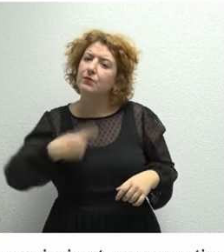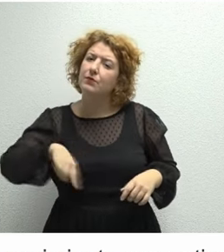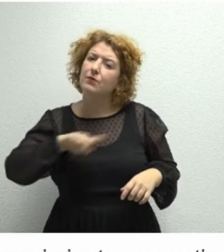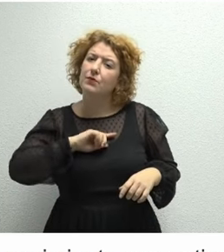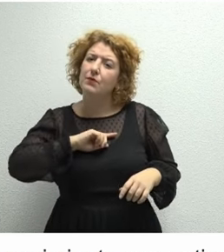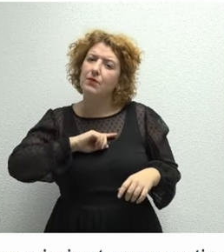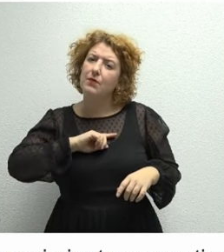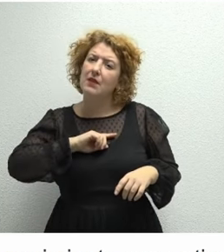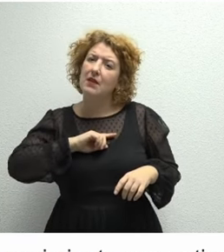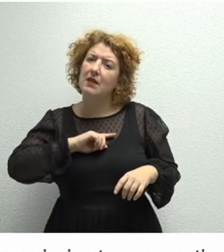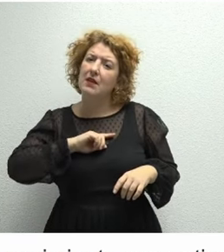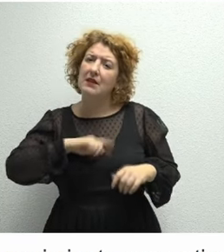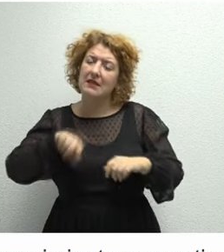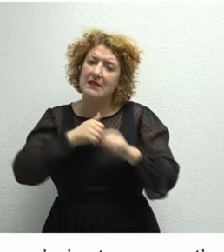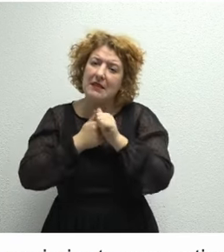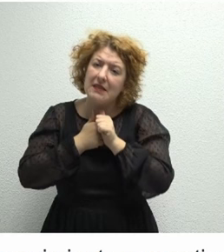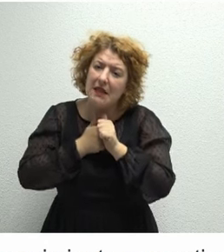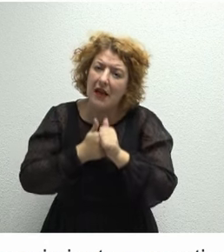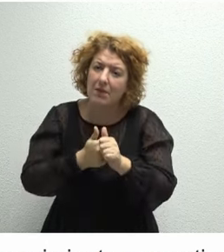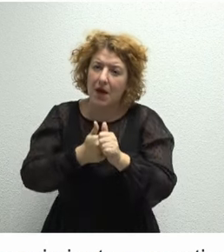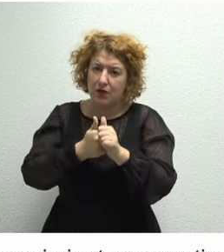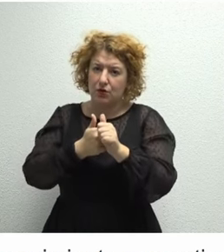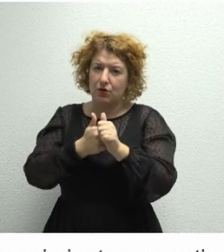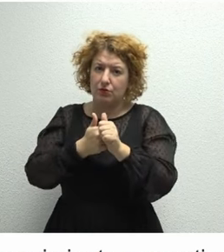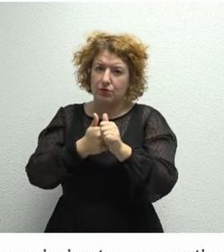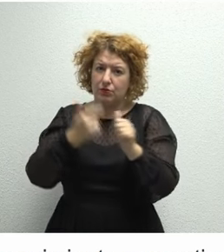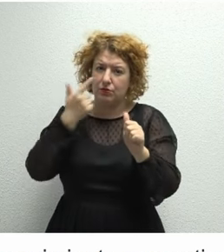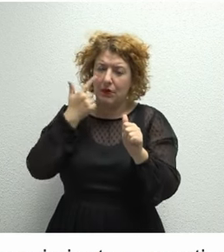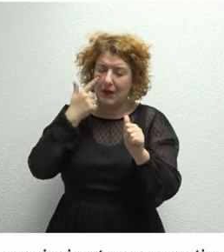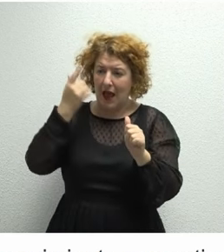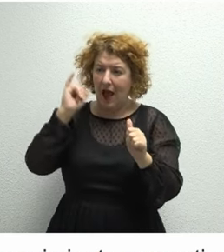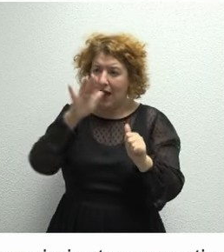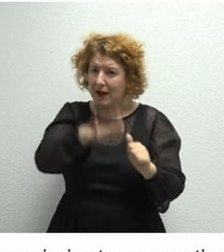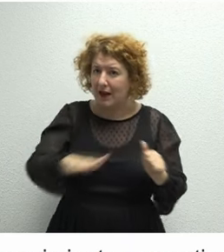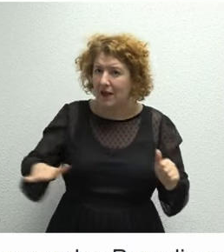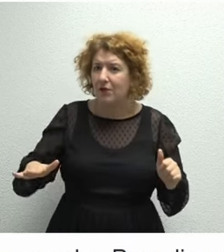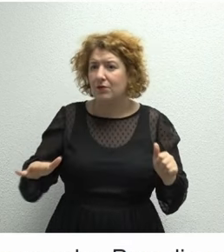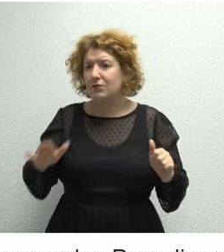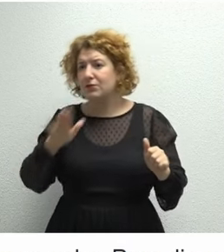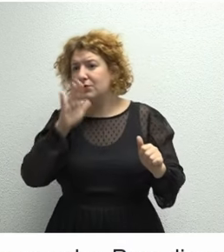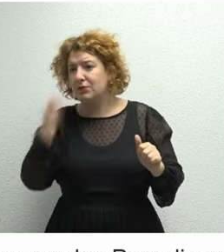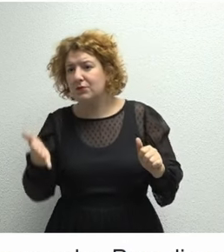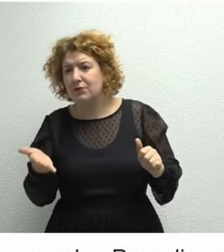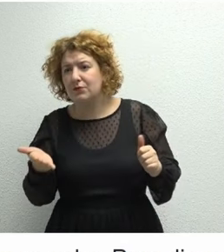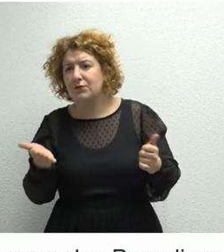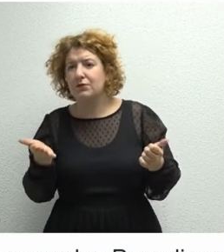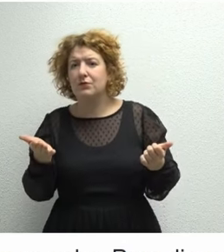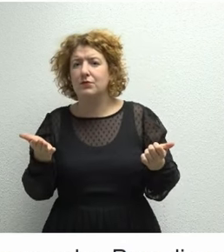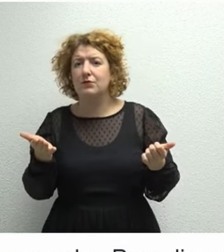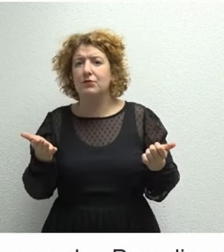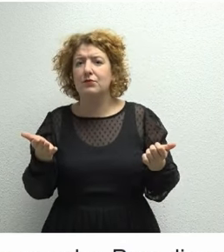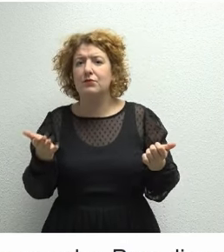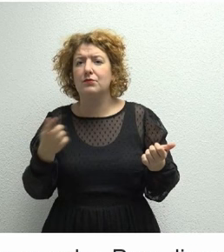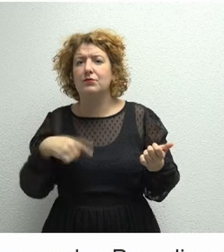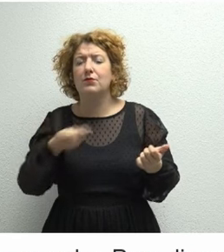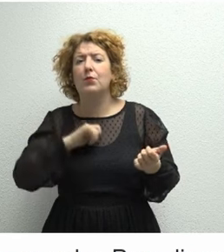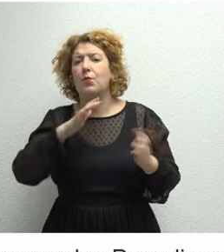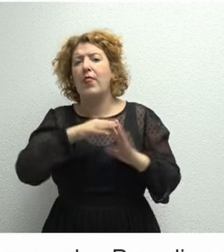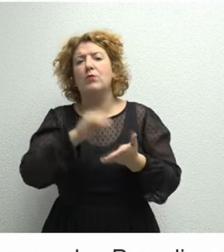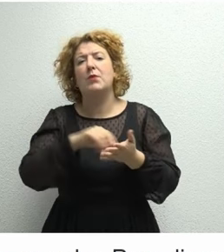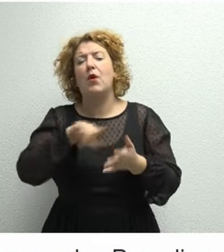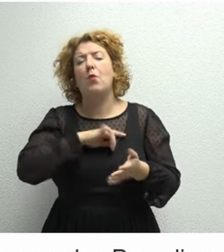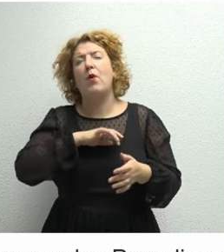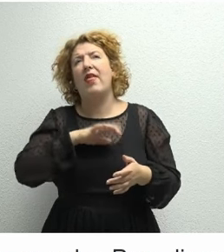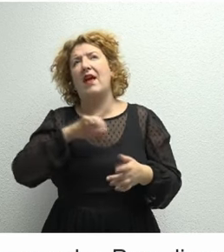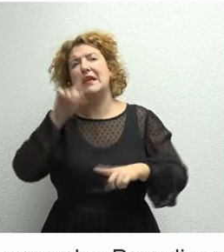el el seguimiento y sabemos que tenemos niños Pues eso con eh con trastornos bipolares No